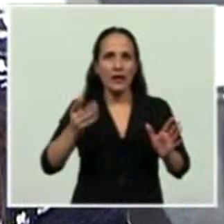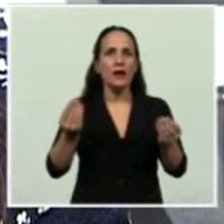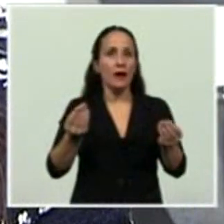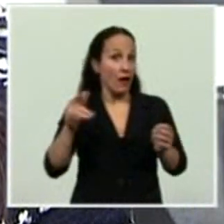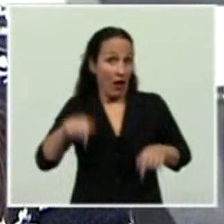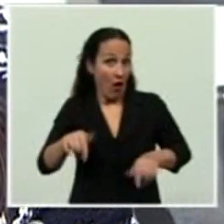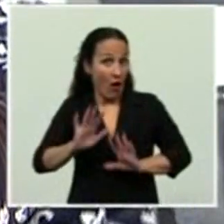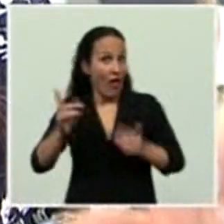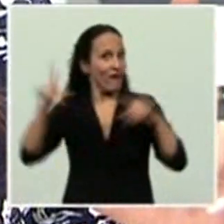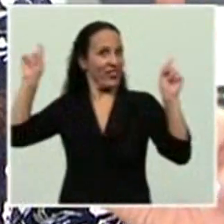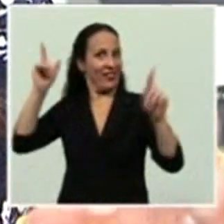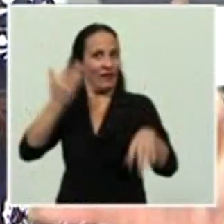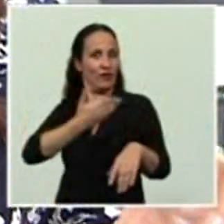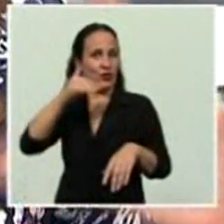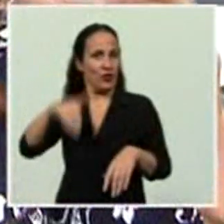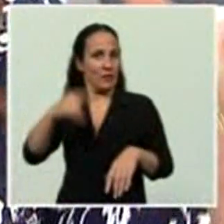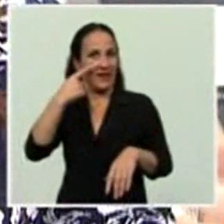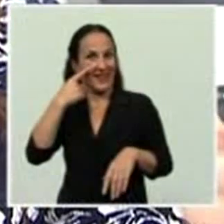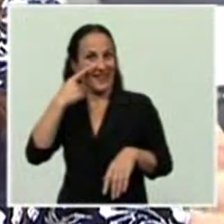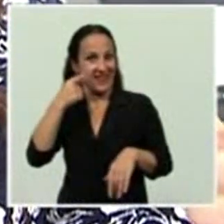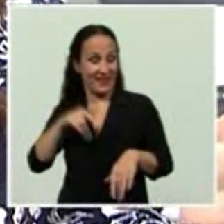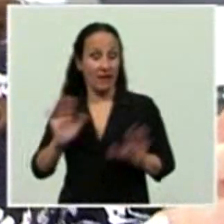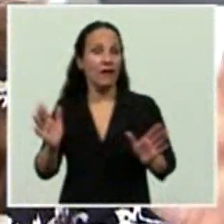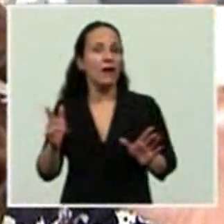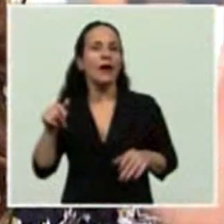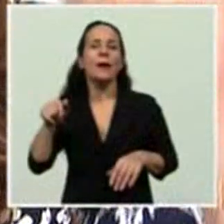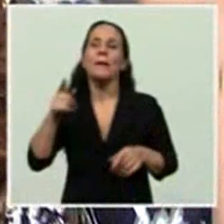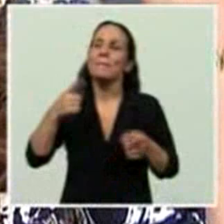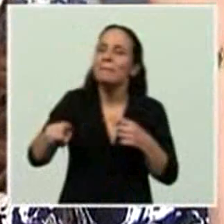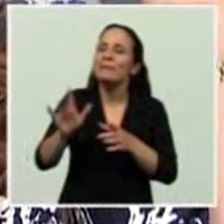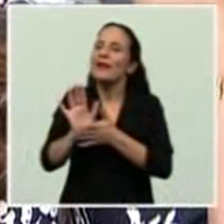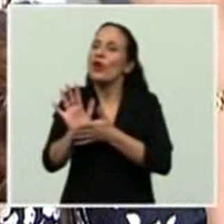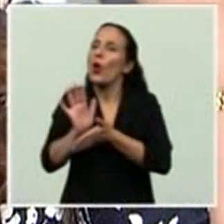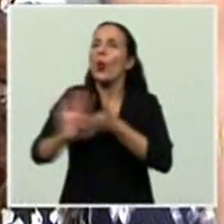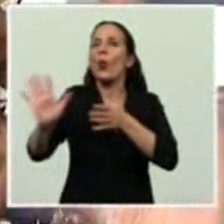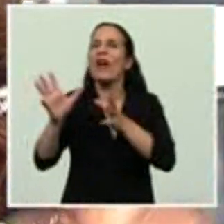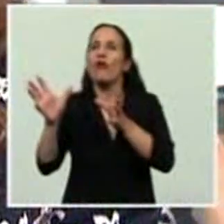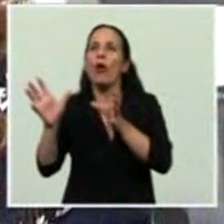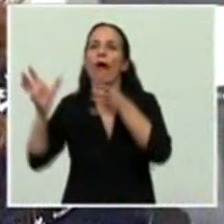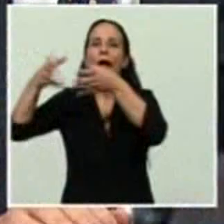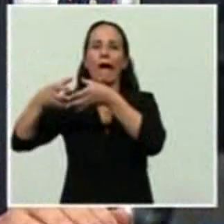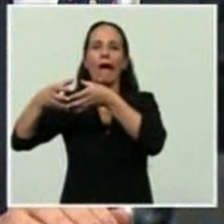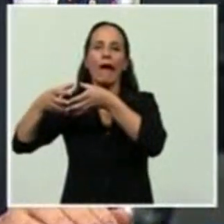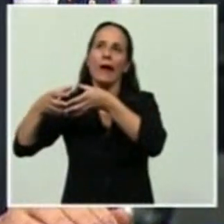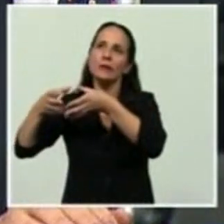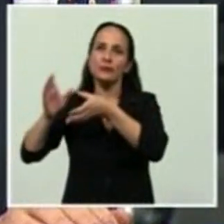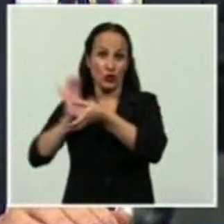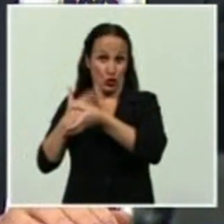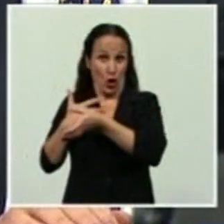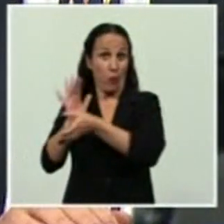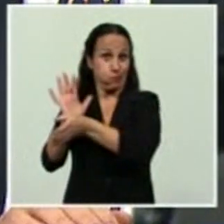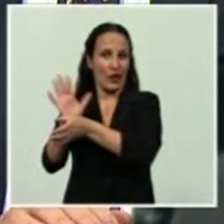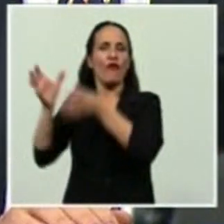fondo monetario internacional Hoy hay una aparición de estos inversores entre comillas a los que yo denomino fondos